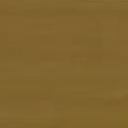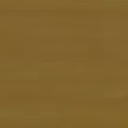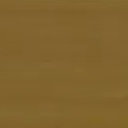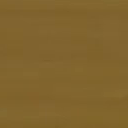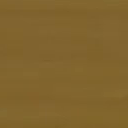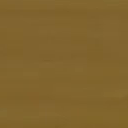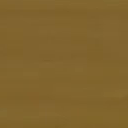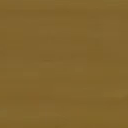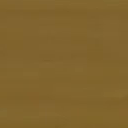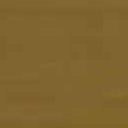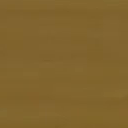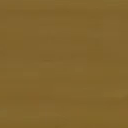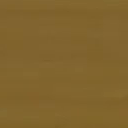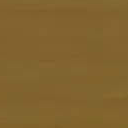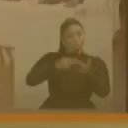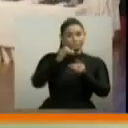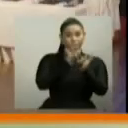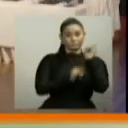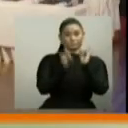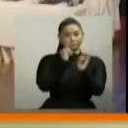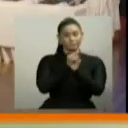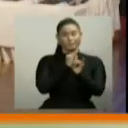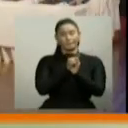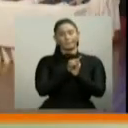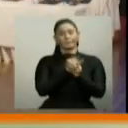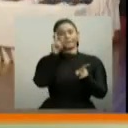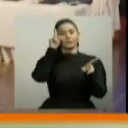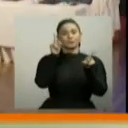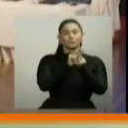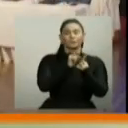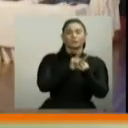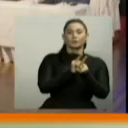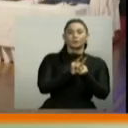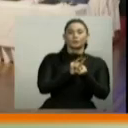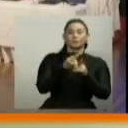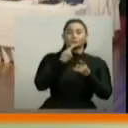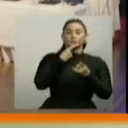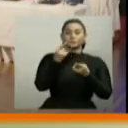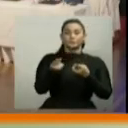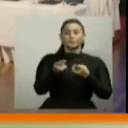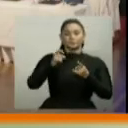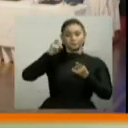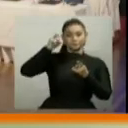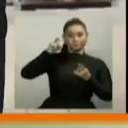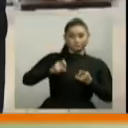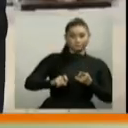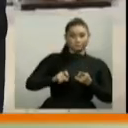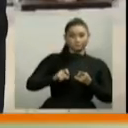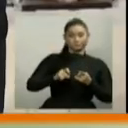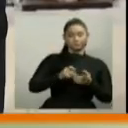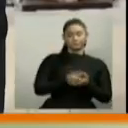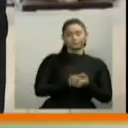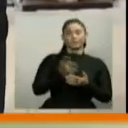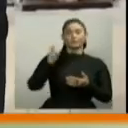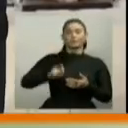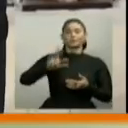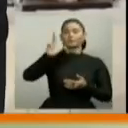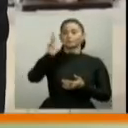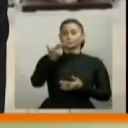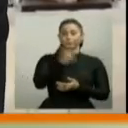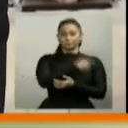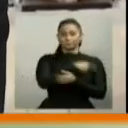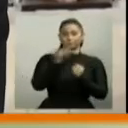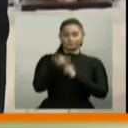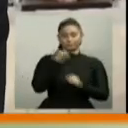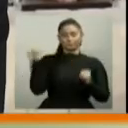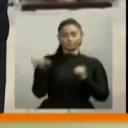de inmunización que usted tenga, en ese momento tiene sentido que usted, por una evaluación